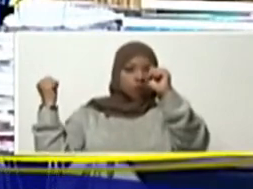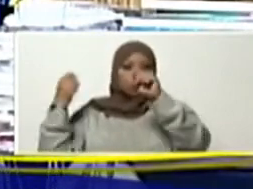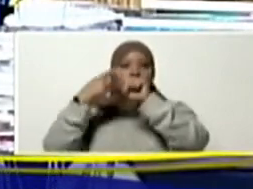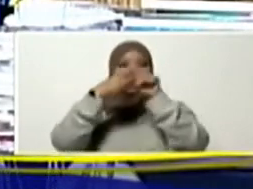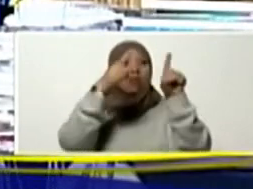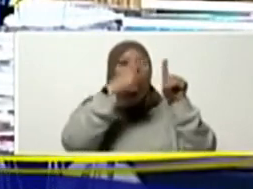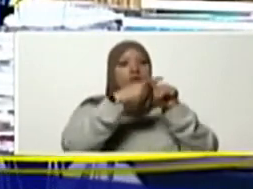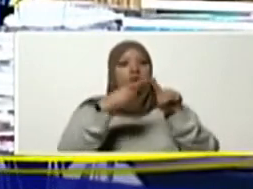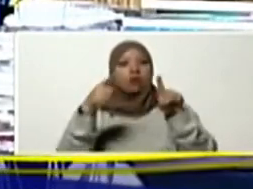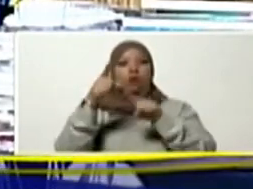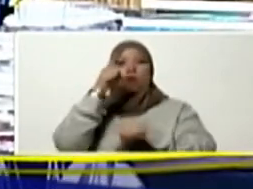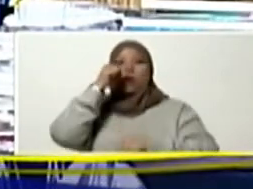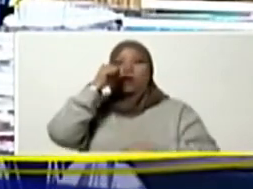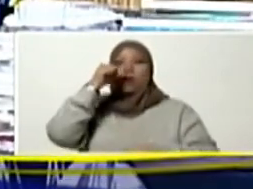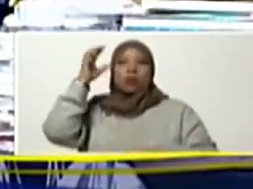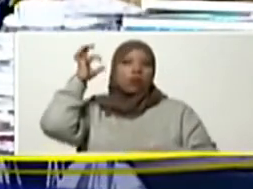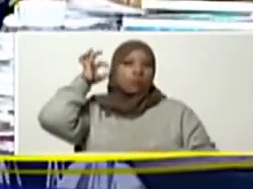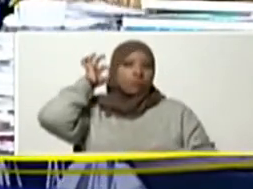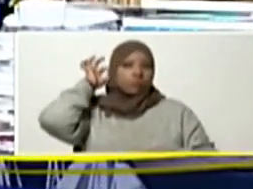embajadoras